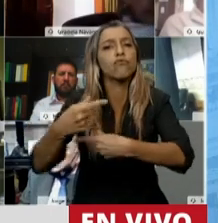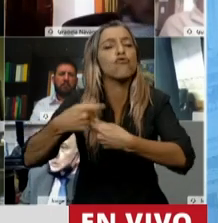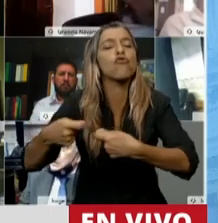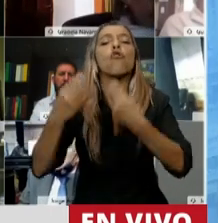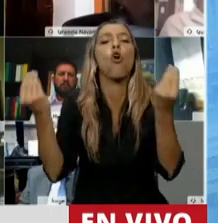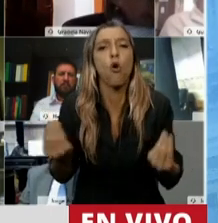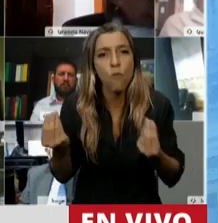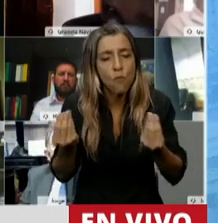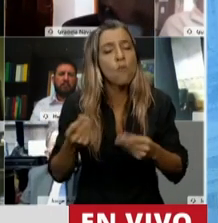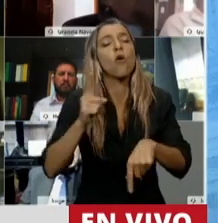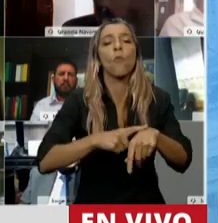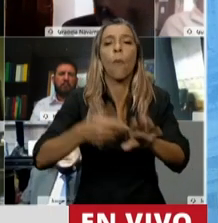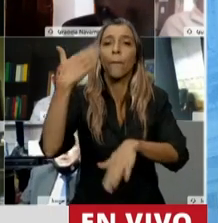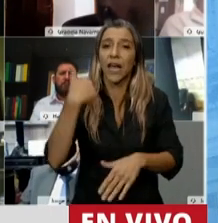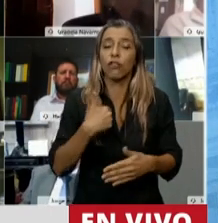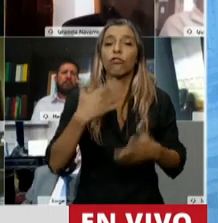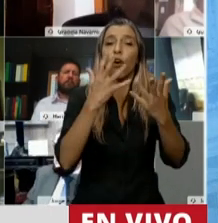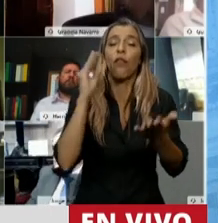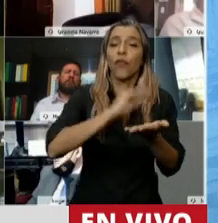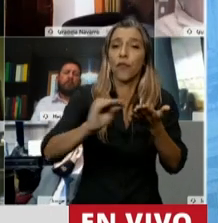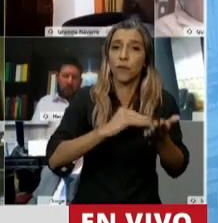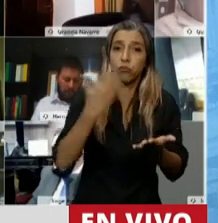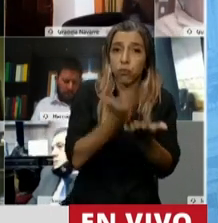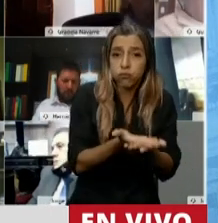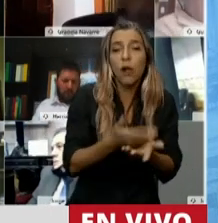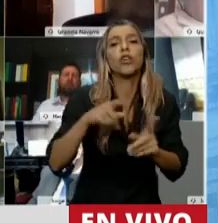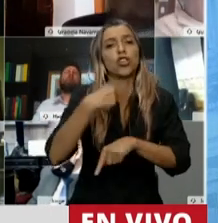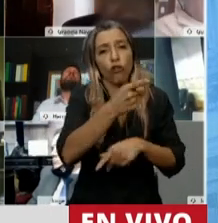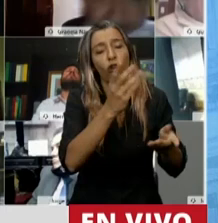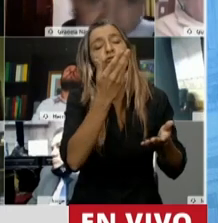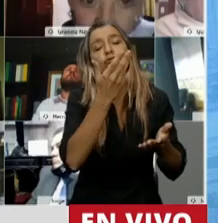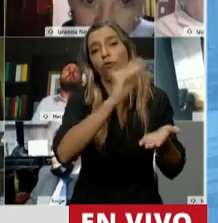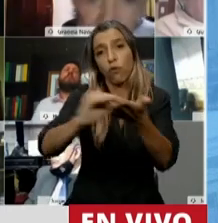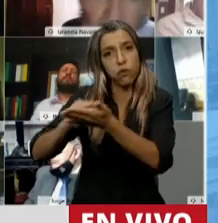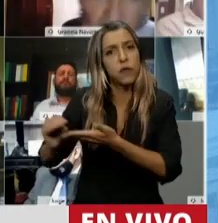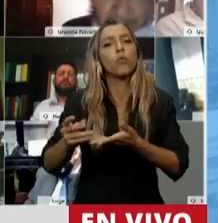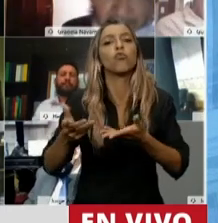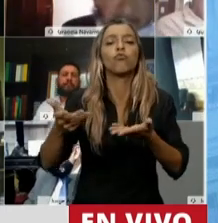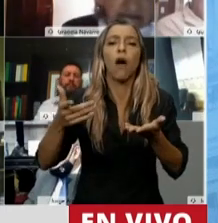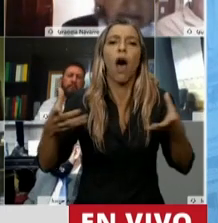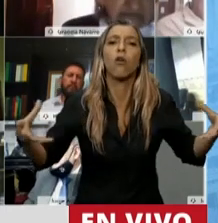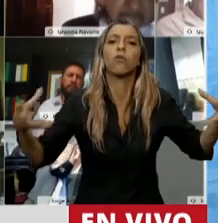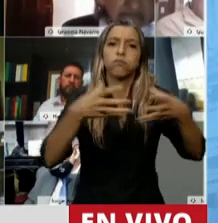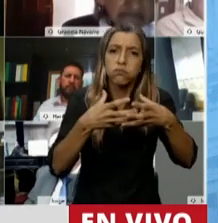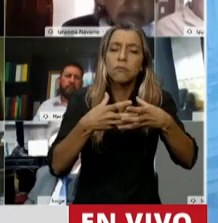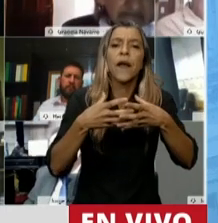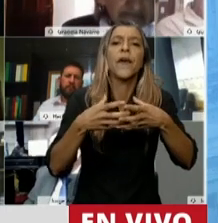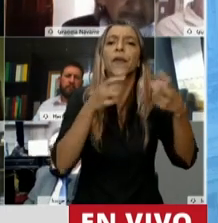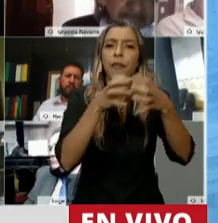presentó el diputado Máximo Kirchner y los diputados que acompañaron de los distintos bloques y las diputadas, y que lo discutimos